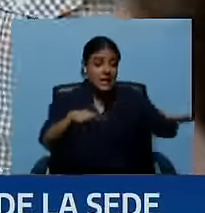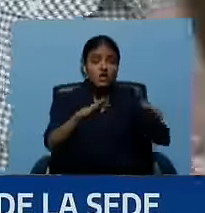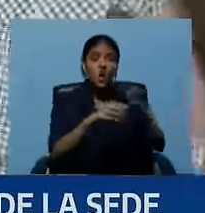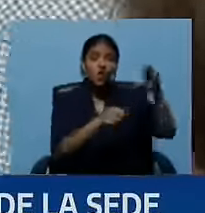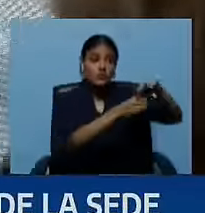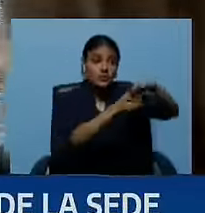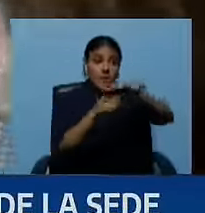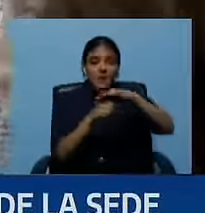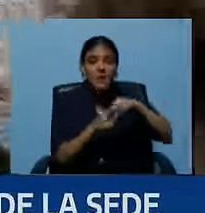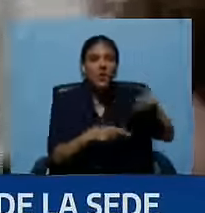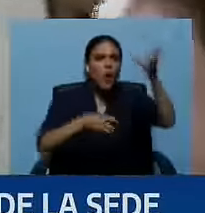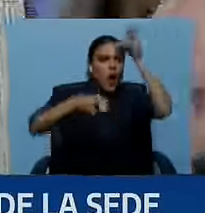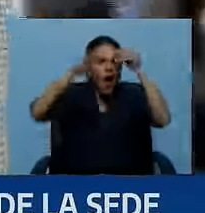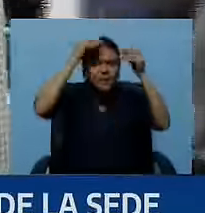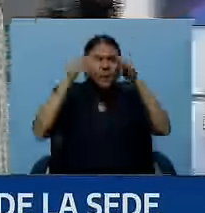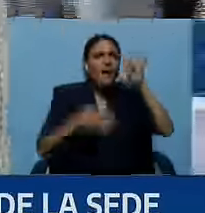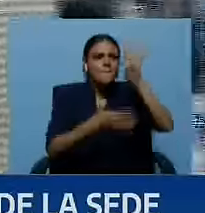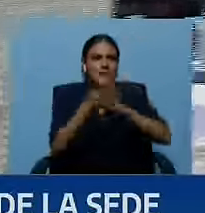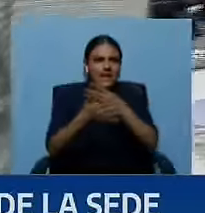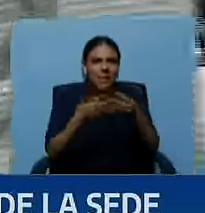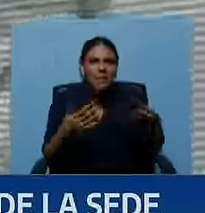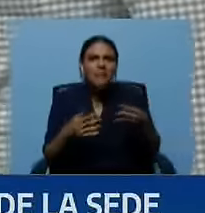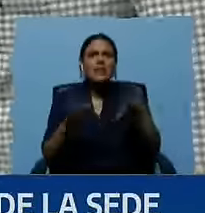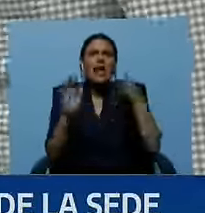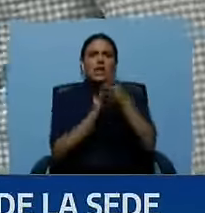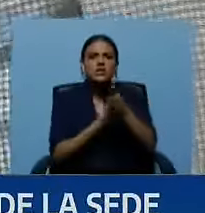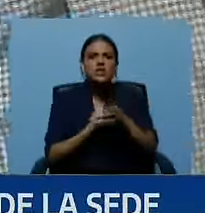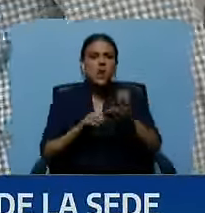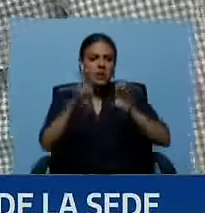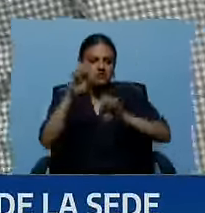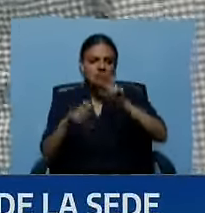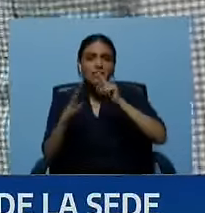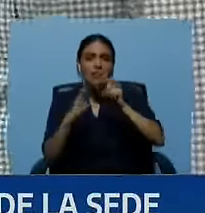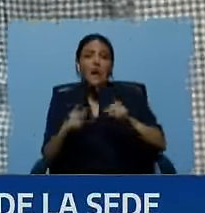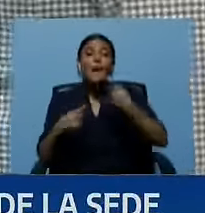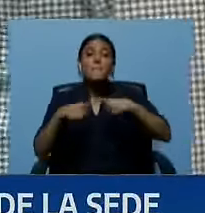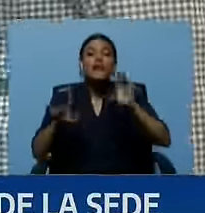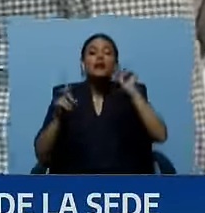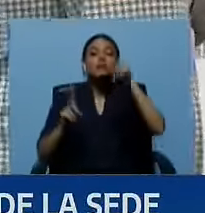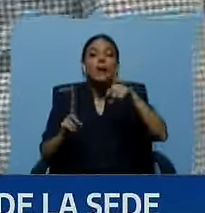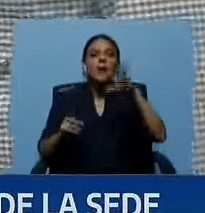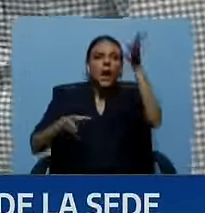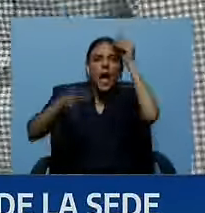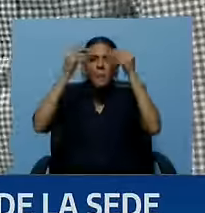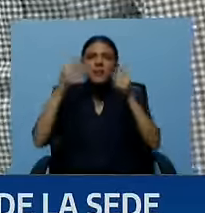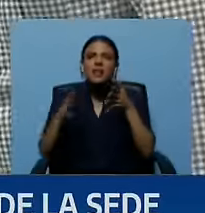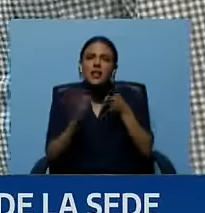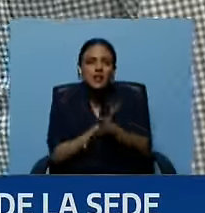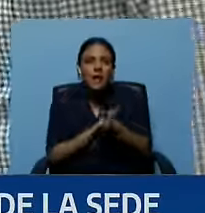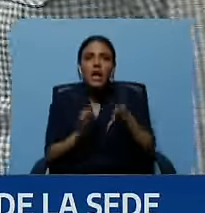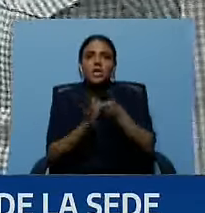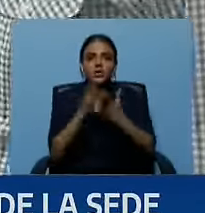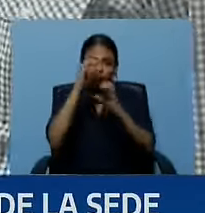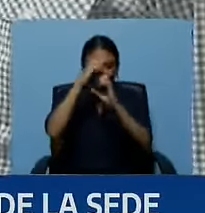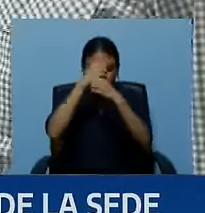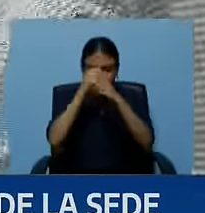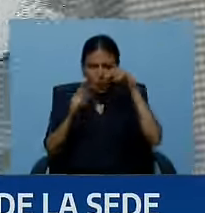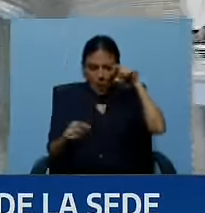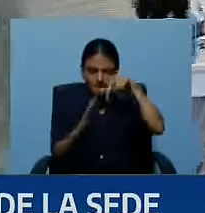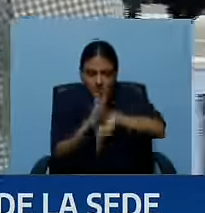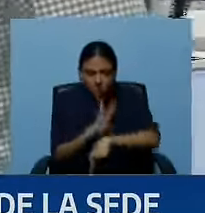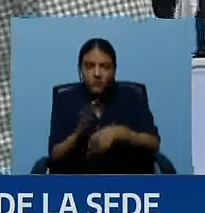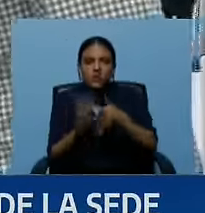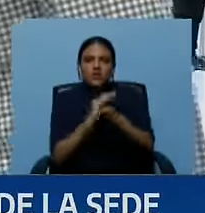aprendiendo matemática, física, química, robótica, pero también están aprendiendo microscopía electrónica. Para aprender entonces el análisis